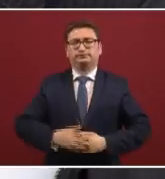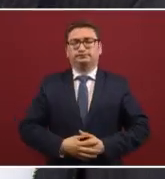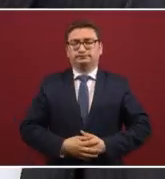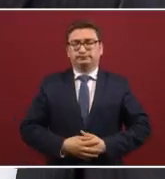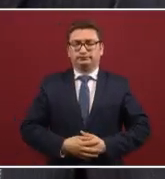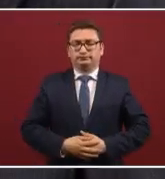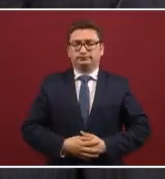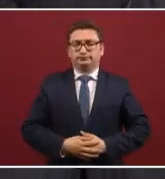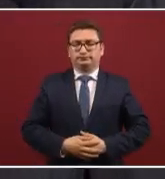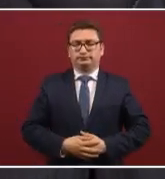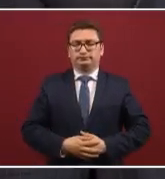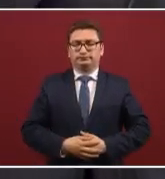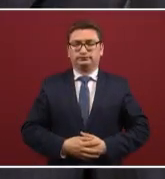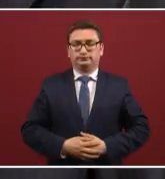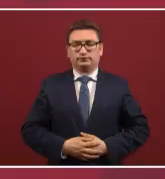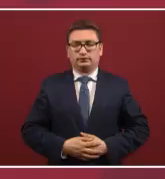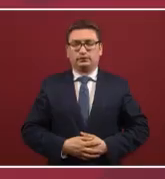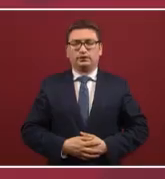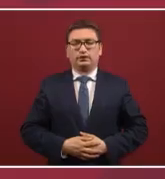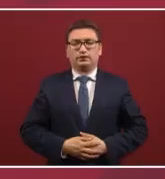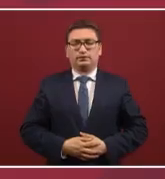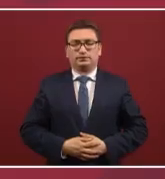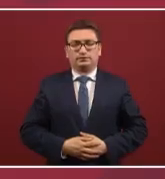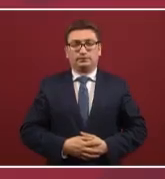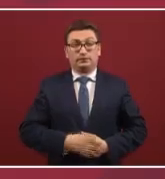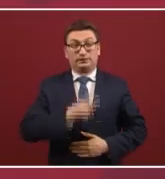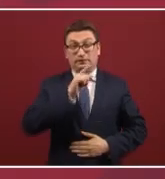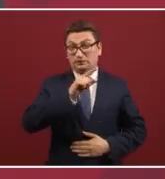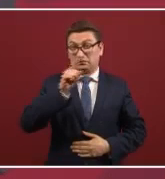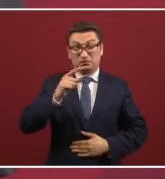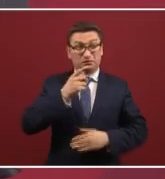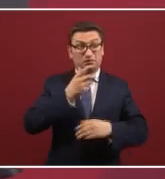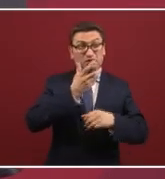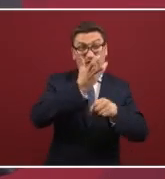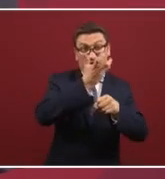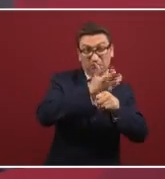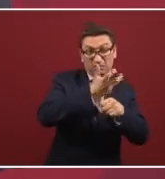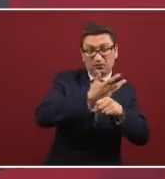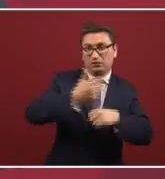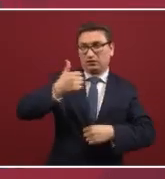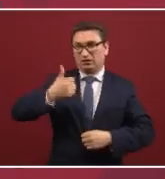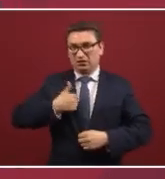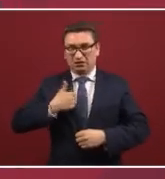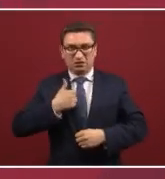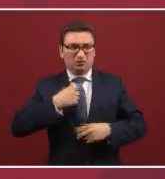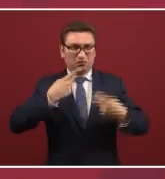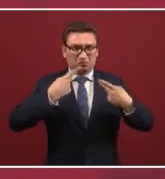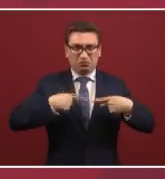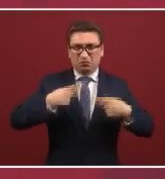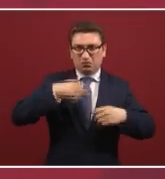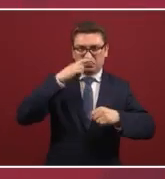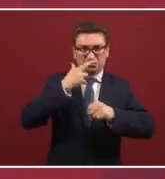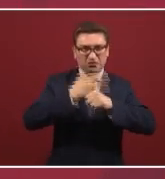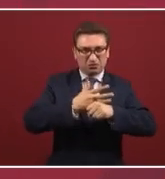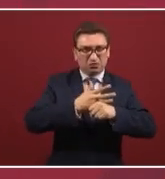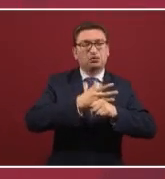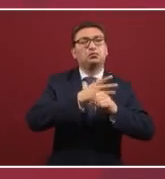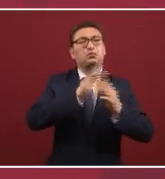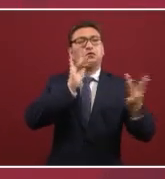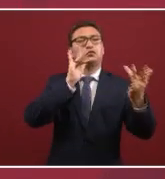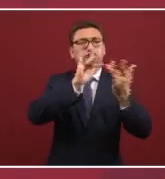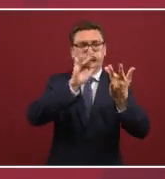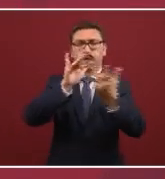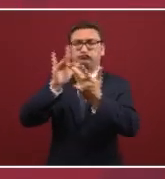los encargados de este tema en Estados Unidos y en Canadá. Permanente